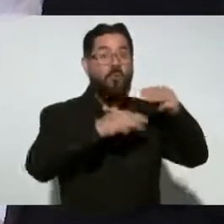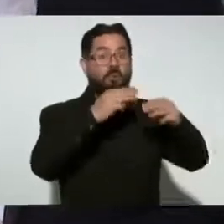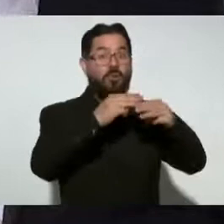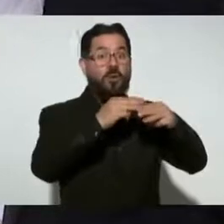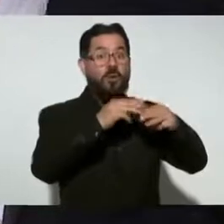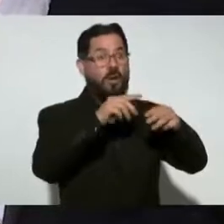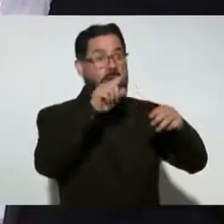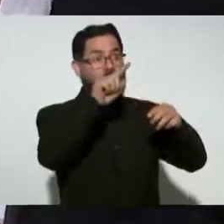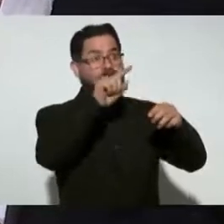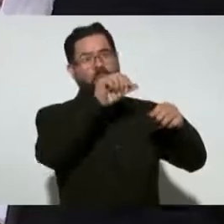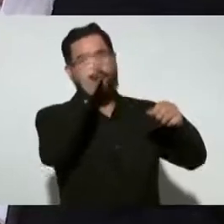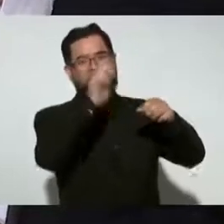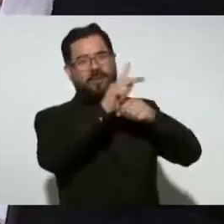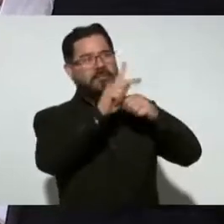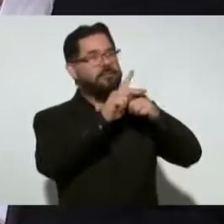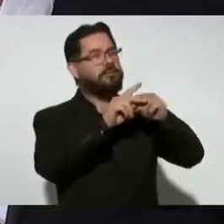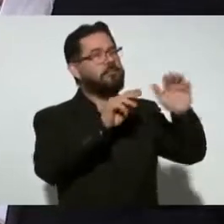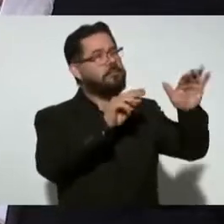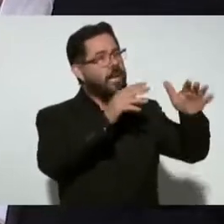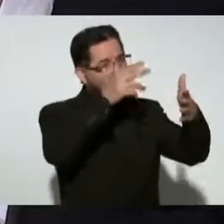la vacuna.